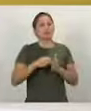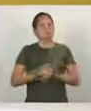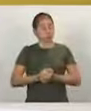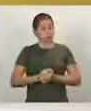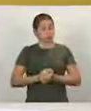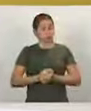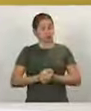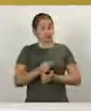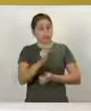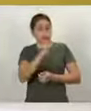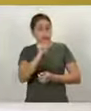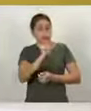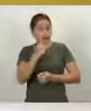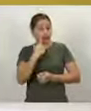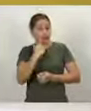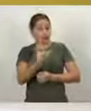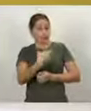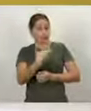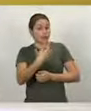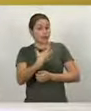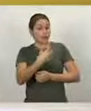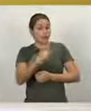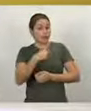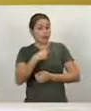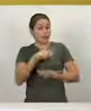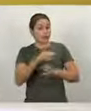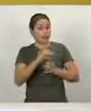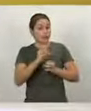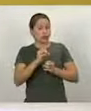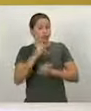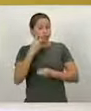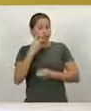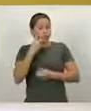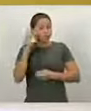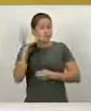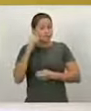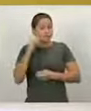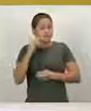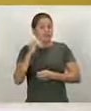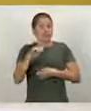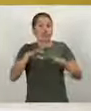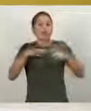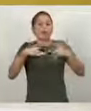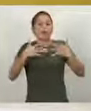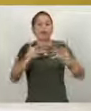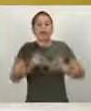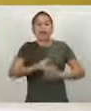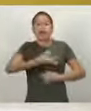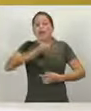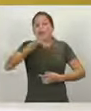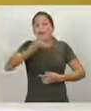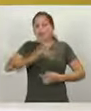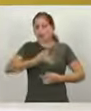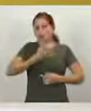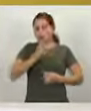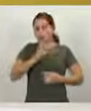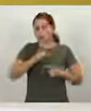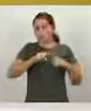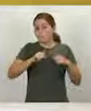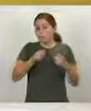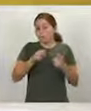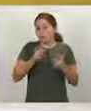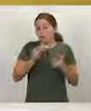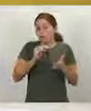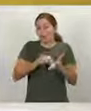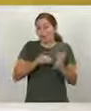razones, yo tengo que tomar partido del juicio que voy a argumentar. Porque si pones